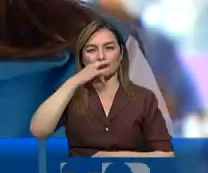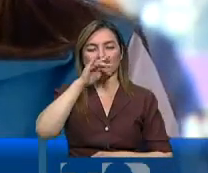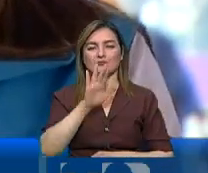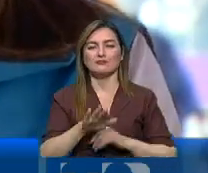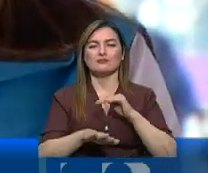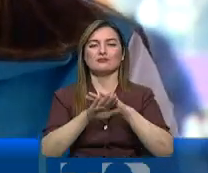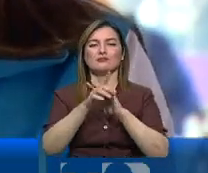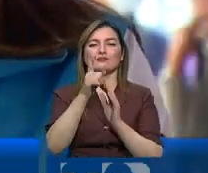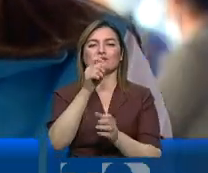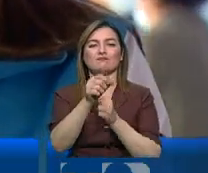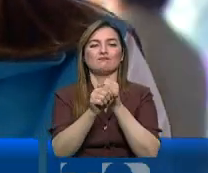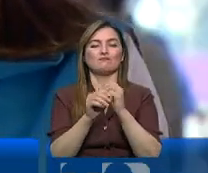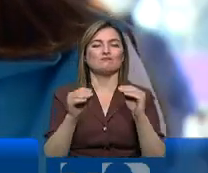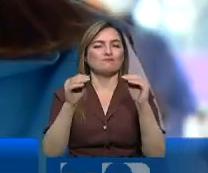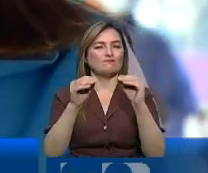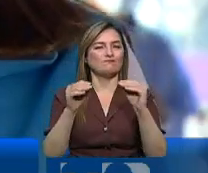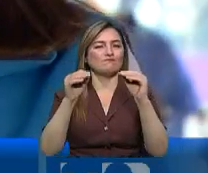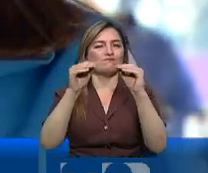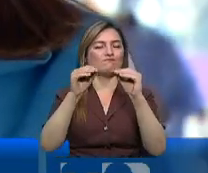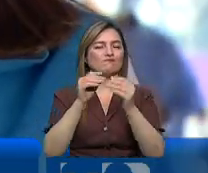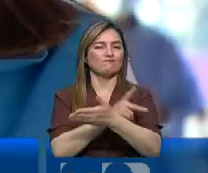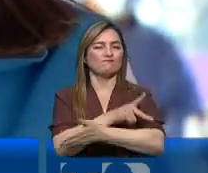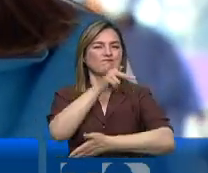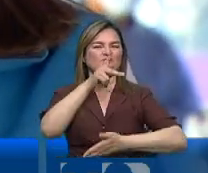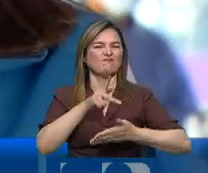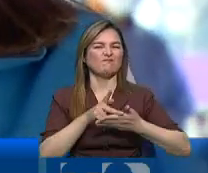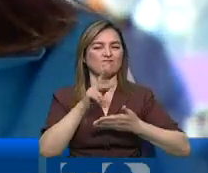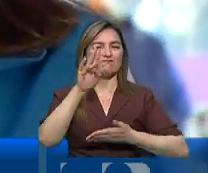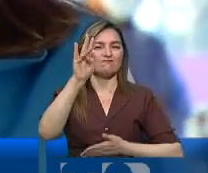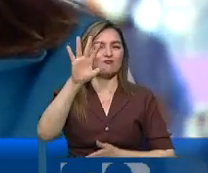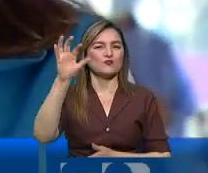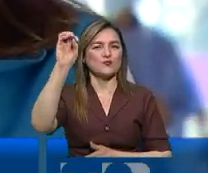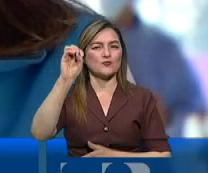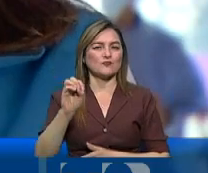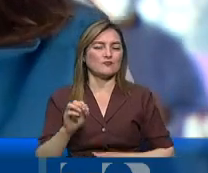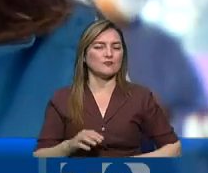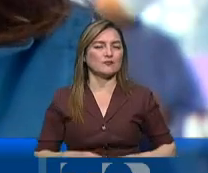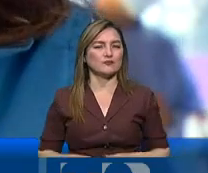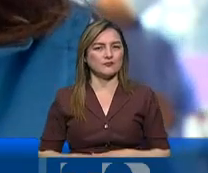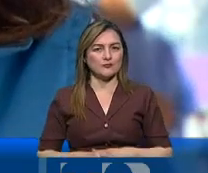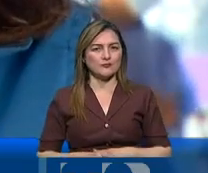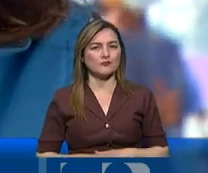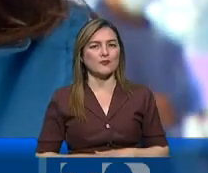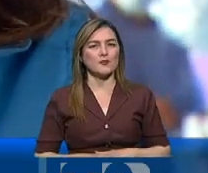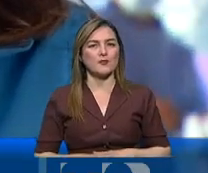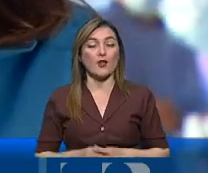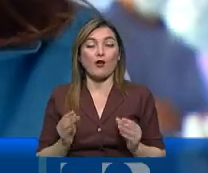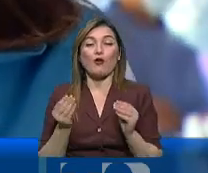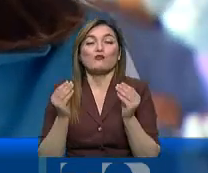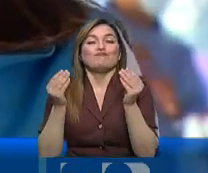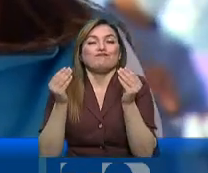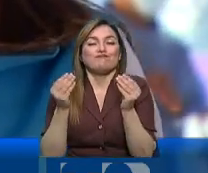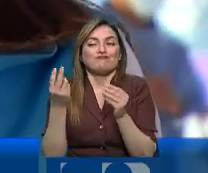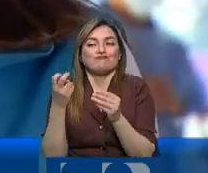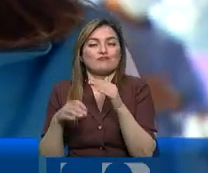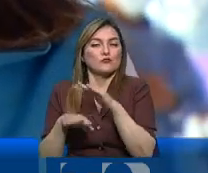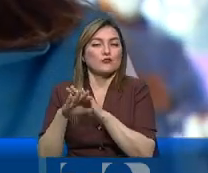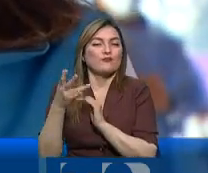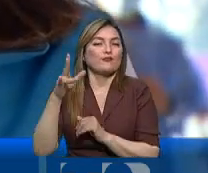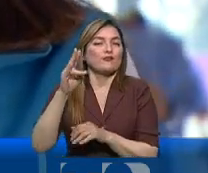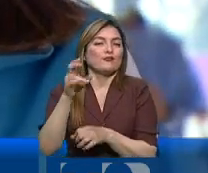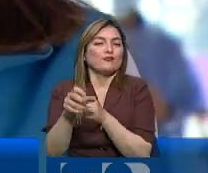11 años hemos incrementado como pichincha el 75 por ciento ya la vacunación y en el caso de adolescentes de 12 a 17